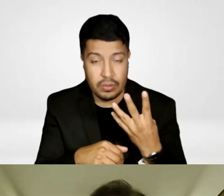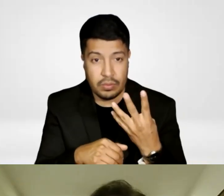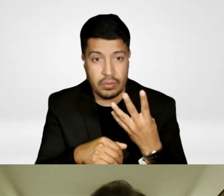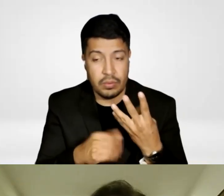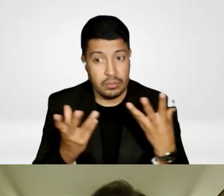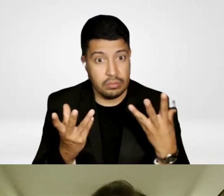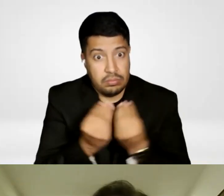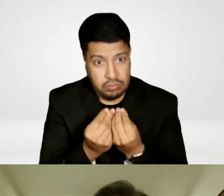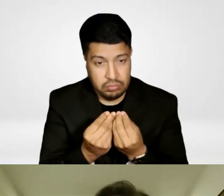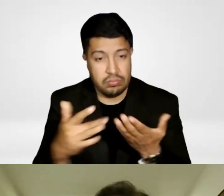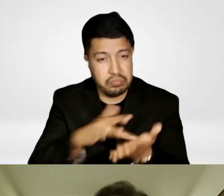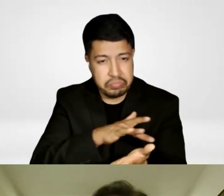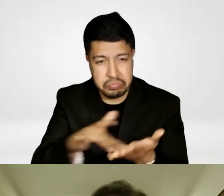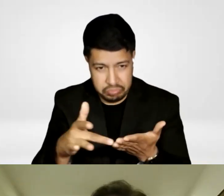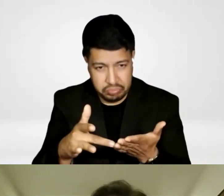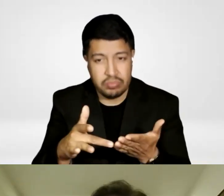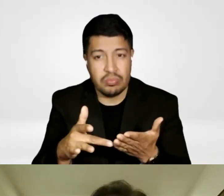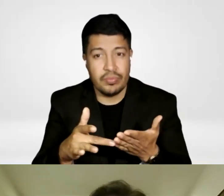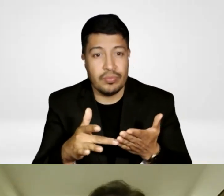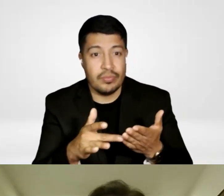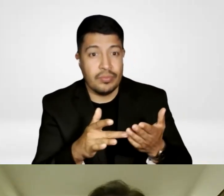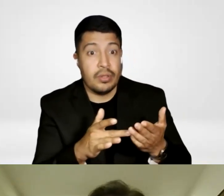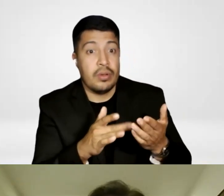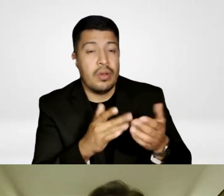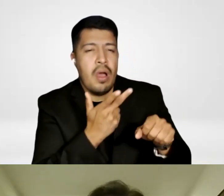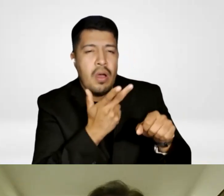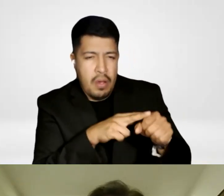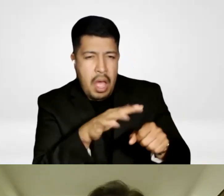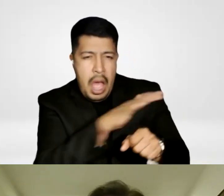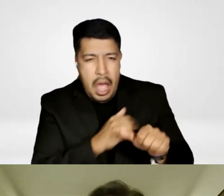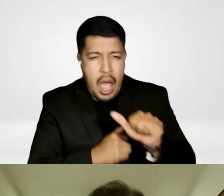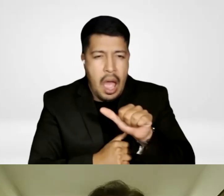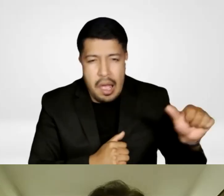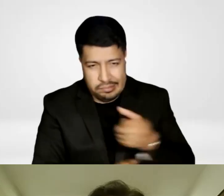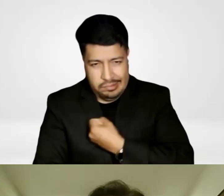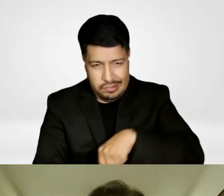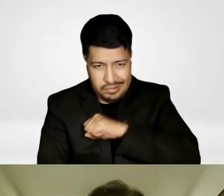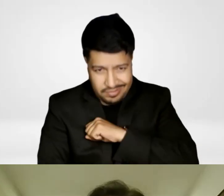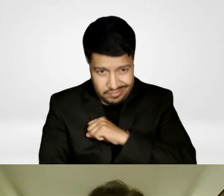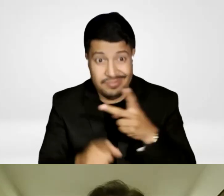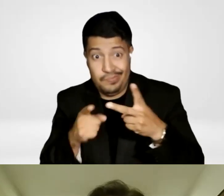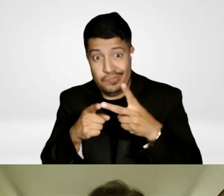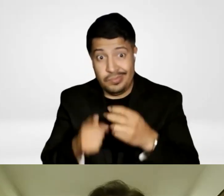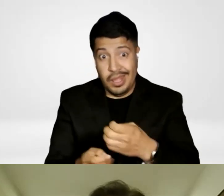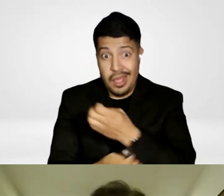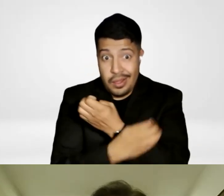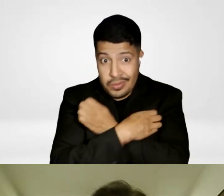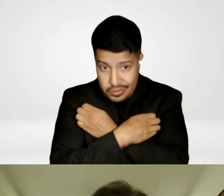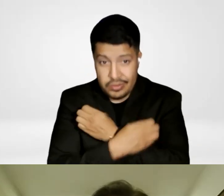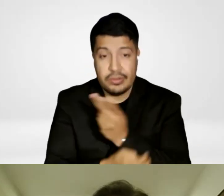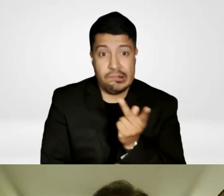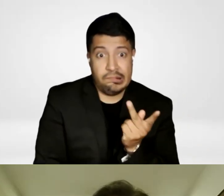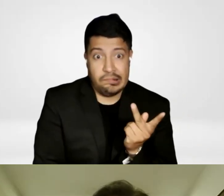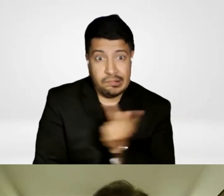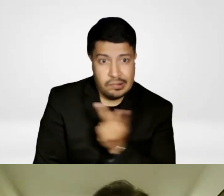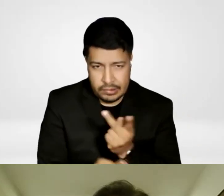colaboración entre el sector salud y educación, decidimos entre los participantes